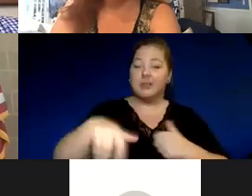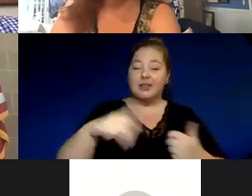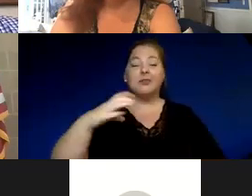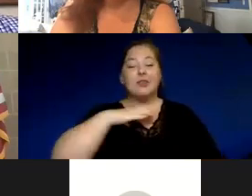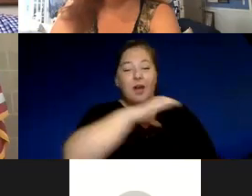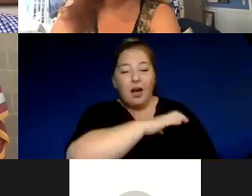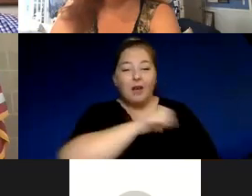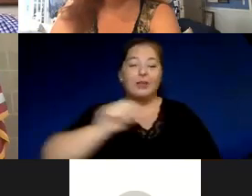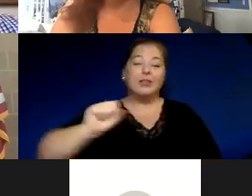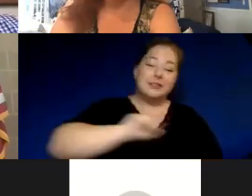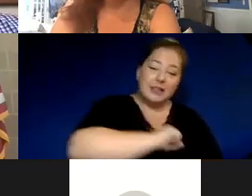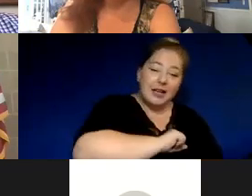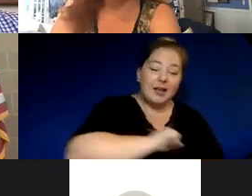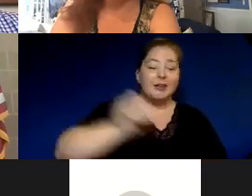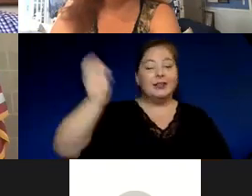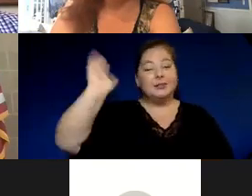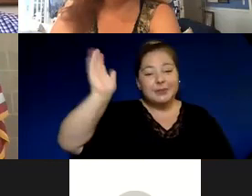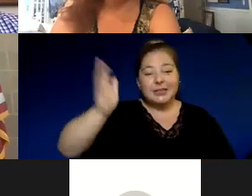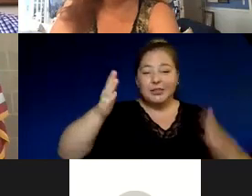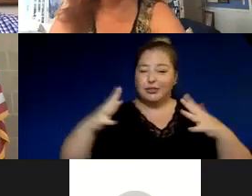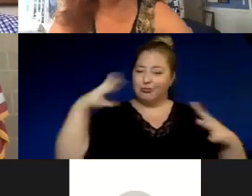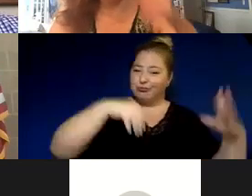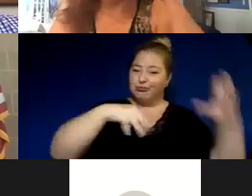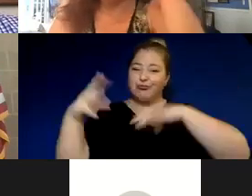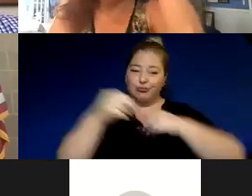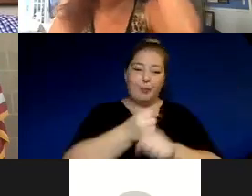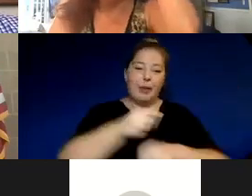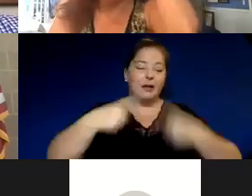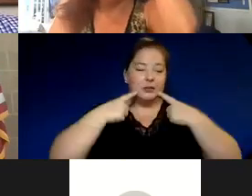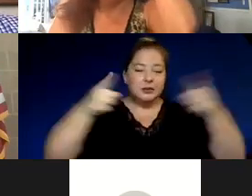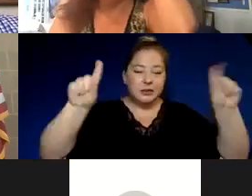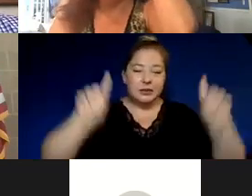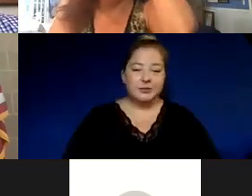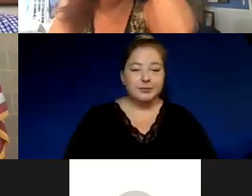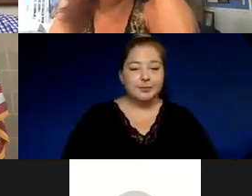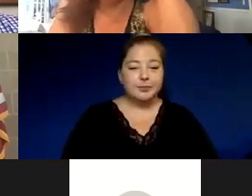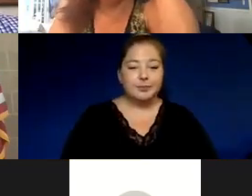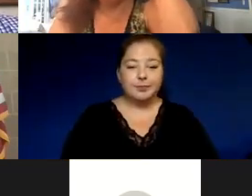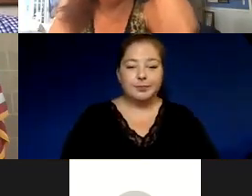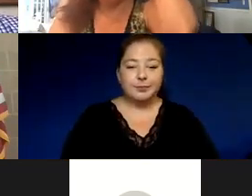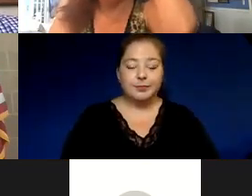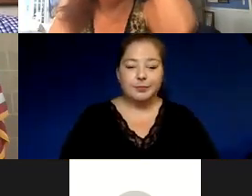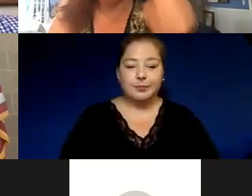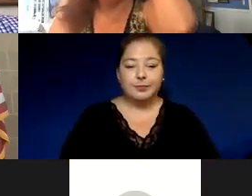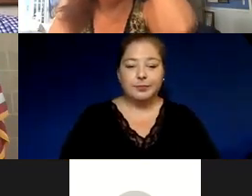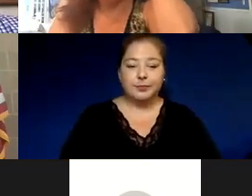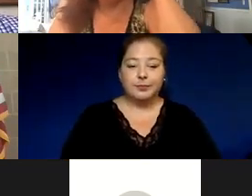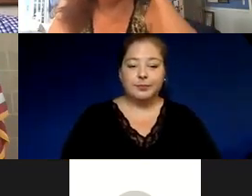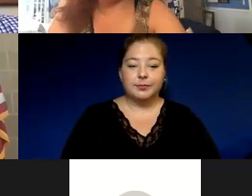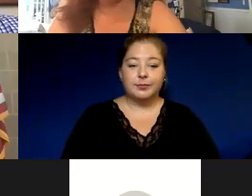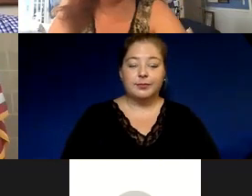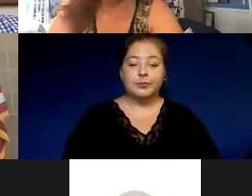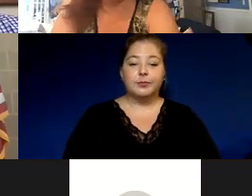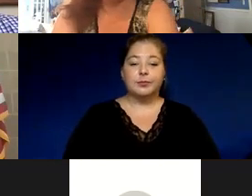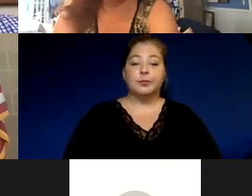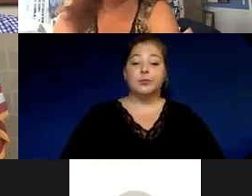minoría también del Congreso. Un par de cosas también que son importantes tener en cuenta en cuanto a asistencia personal.